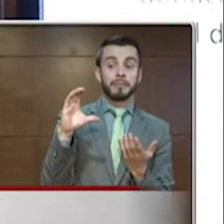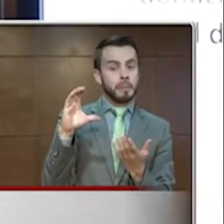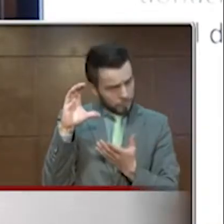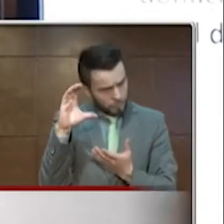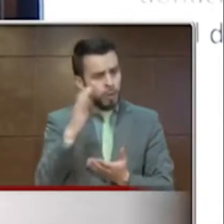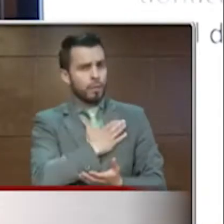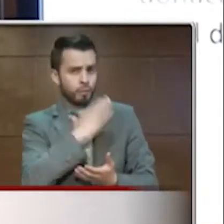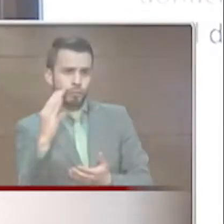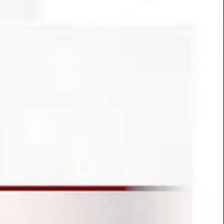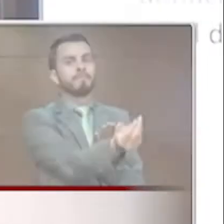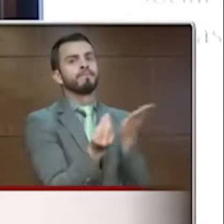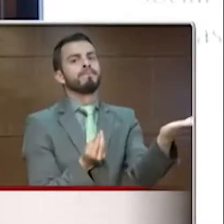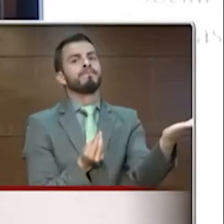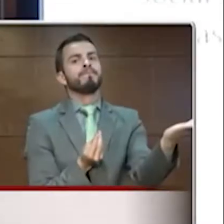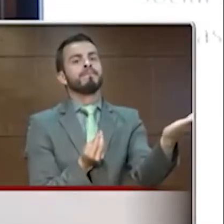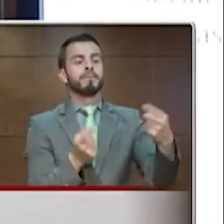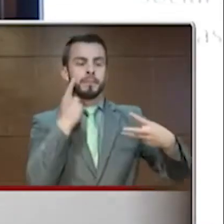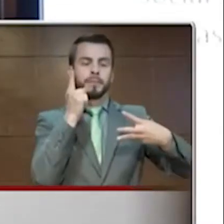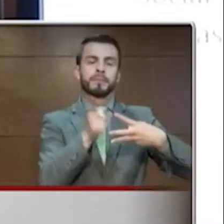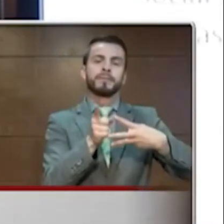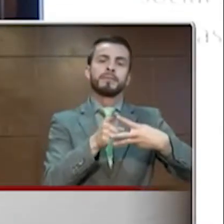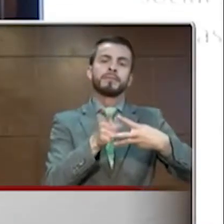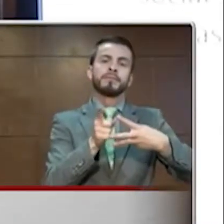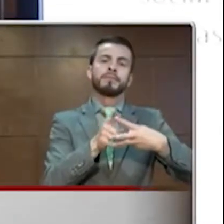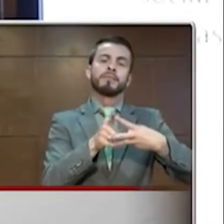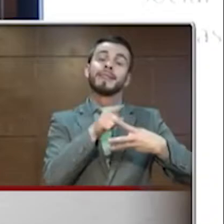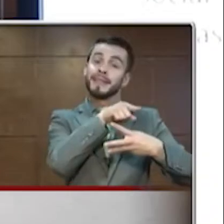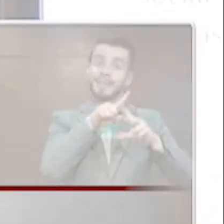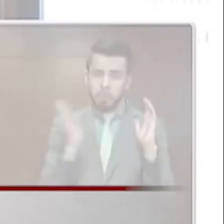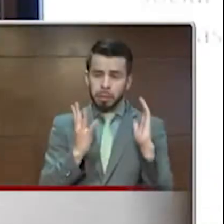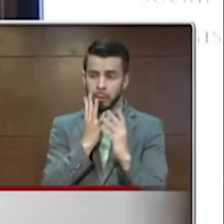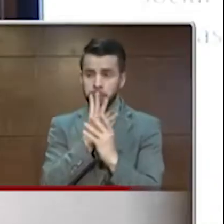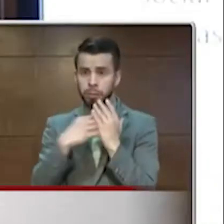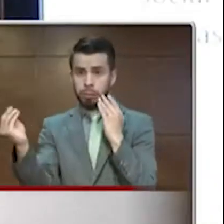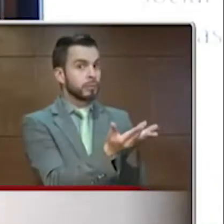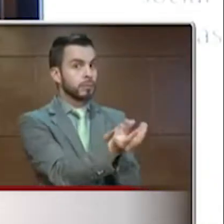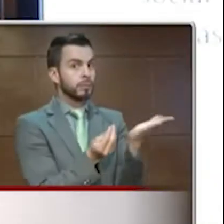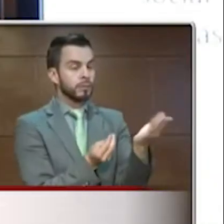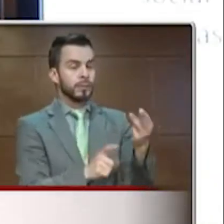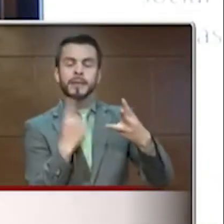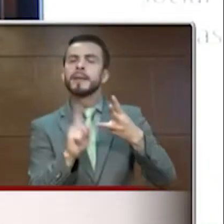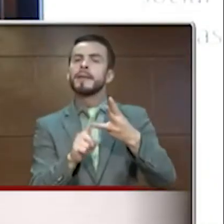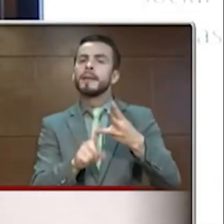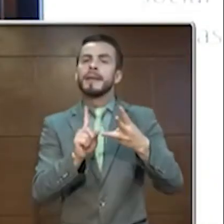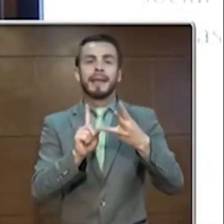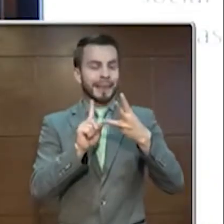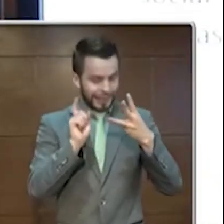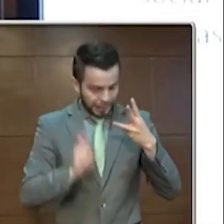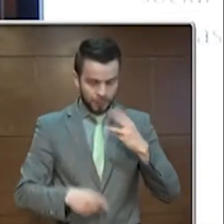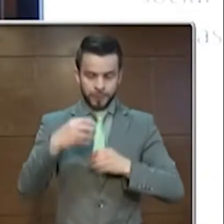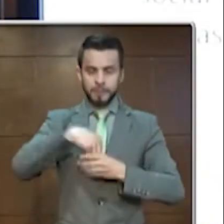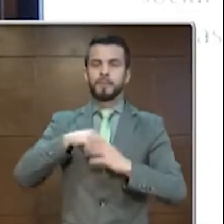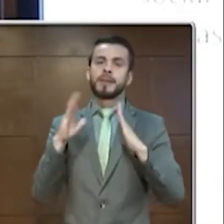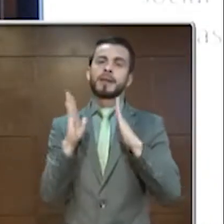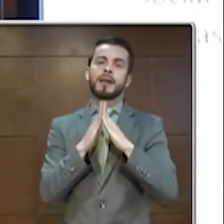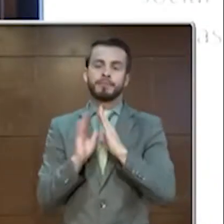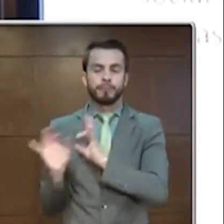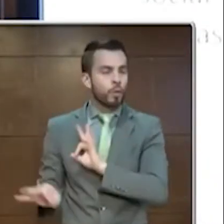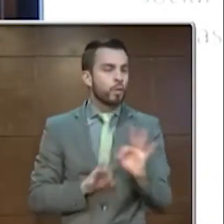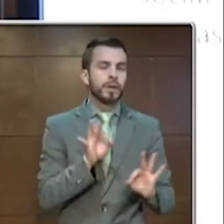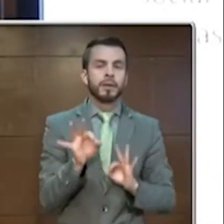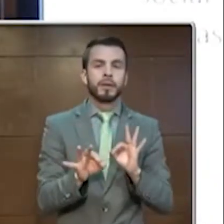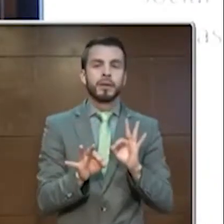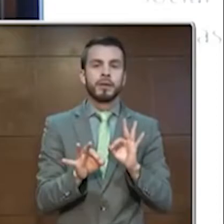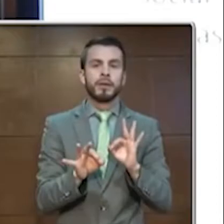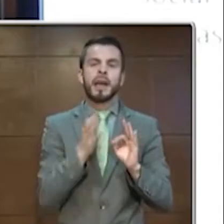requisitos. La necesidad, dos, cumplir la cuarentena. Y tres, no podemos tener denuncias de maltrato